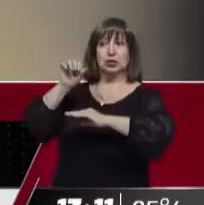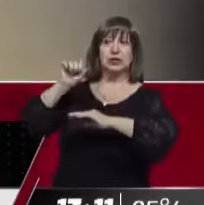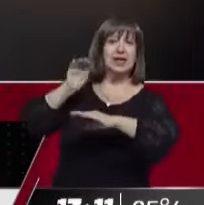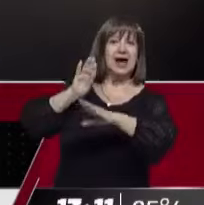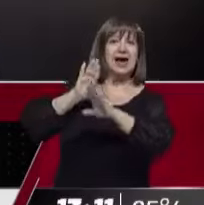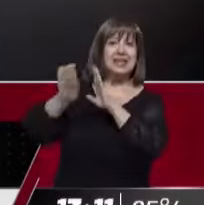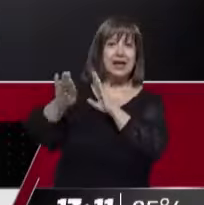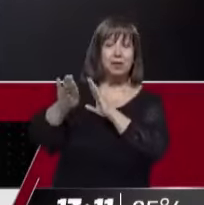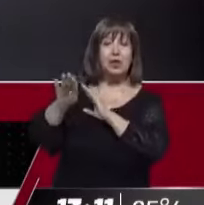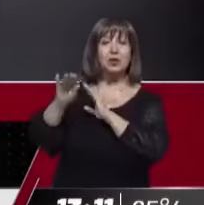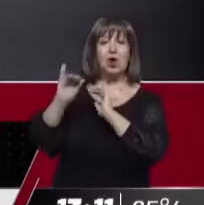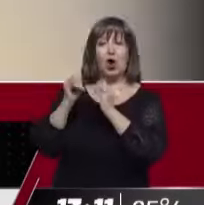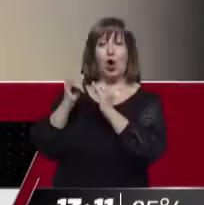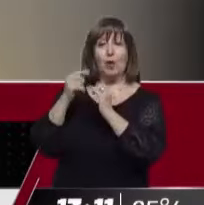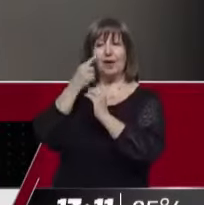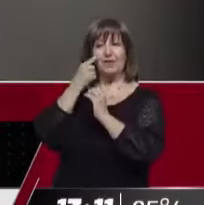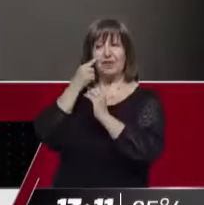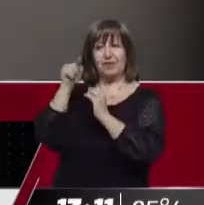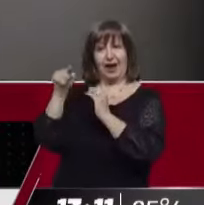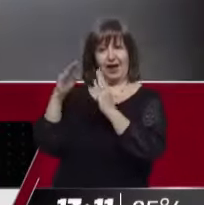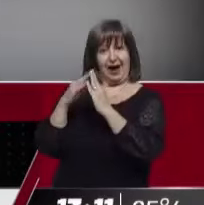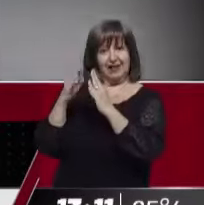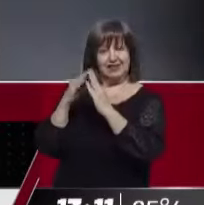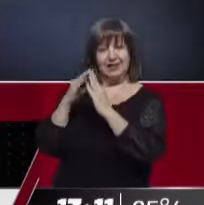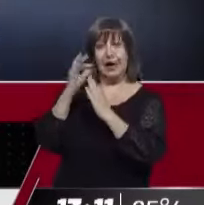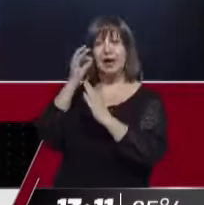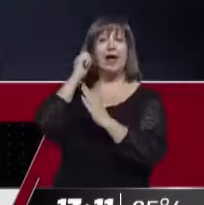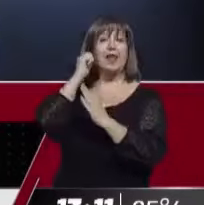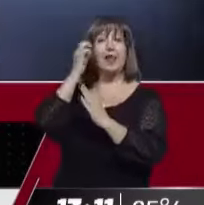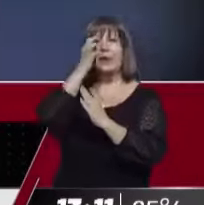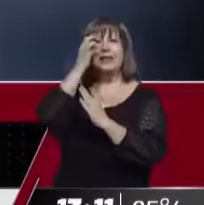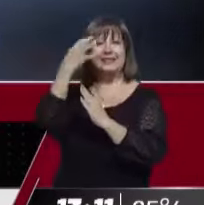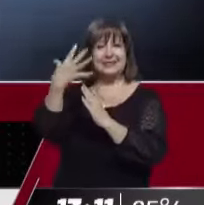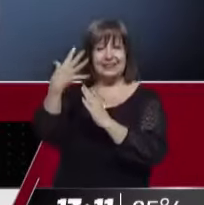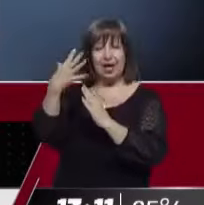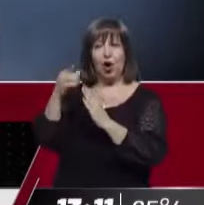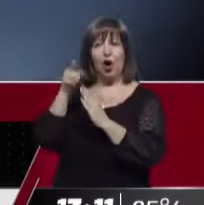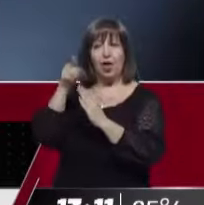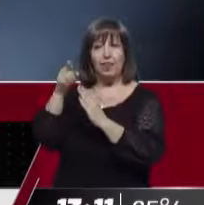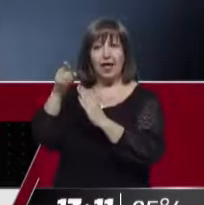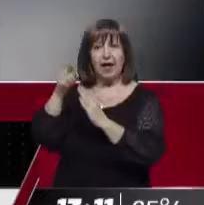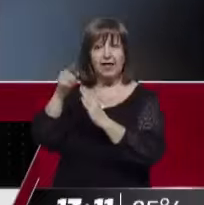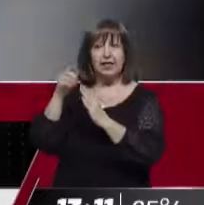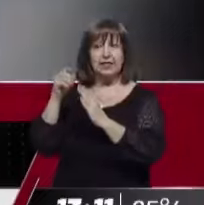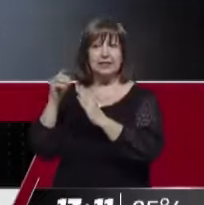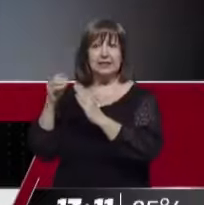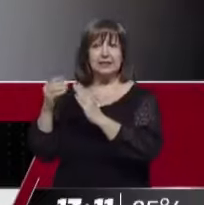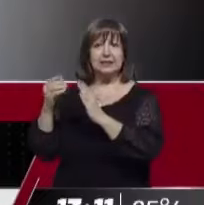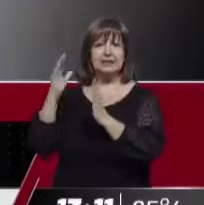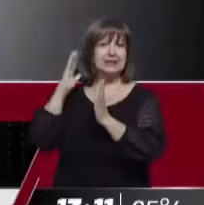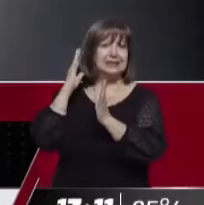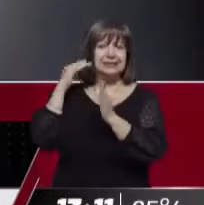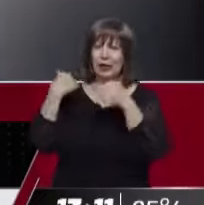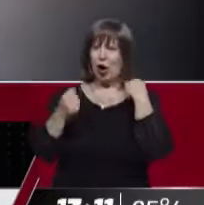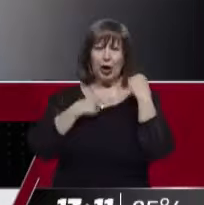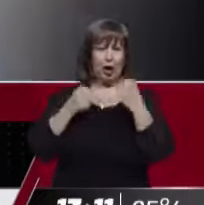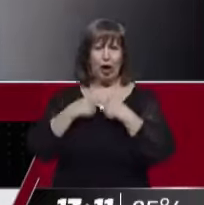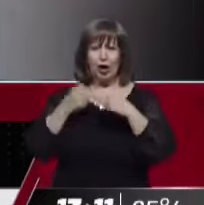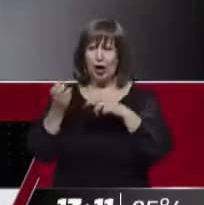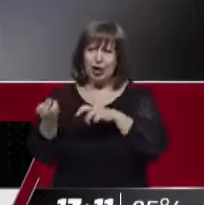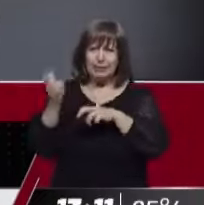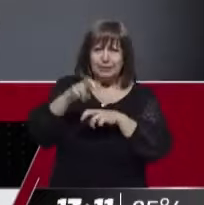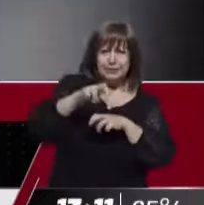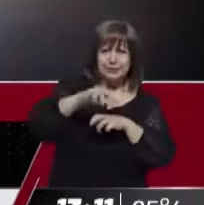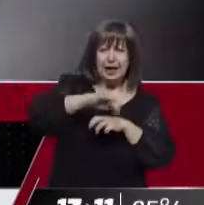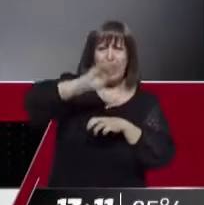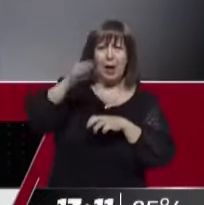parte. A mí me llama mucho el tema, mucho la atención el tema de los antecedentes, que son comenzamos muchos a leerlos, los